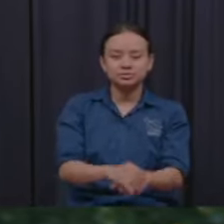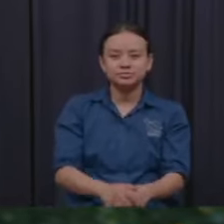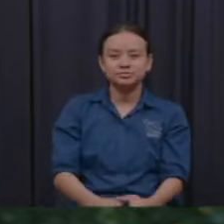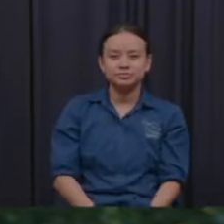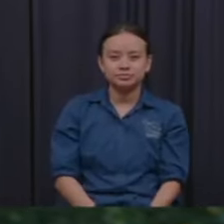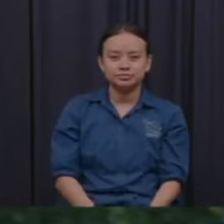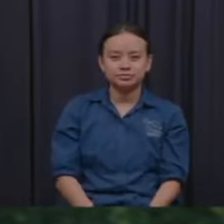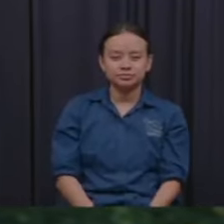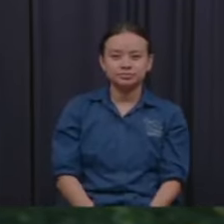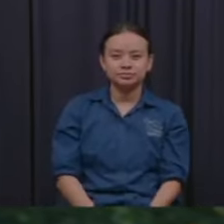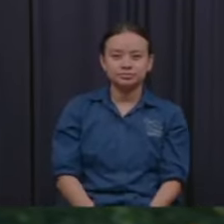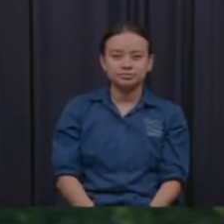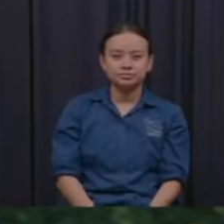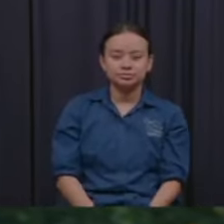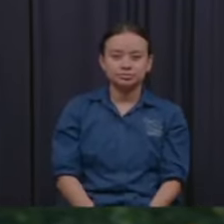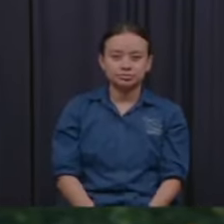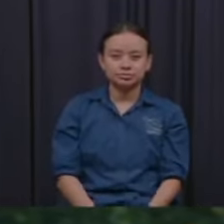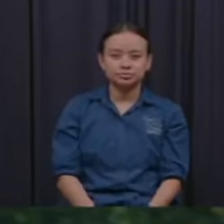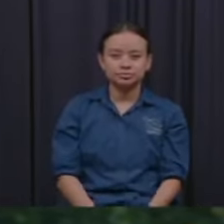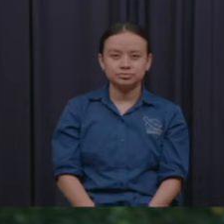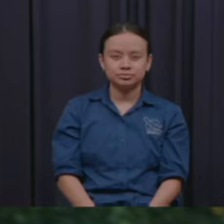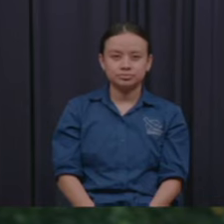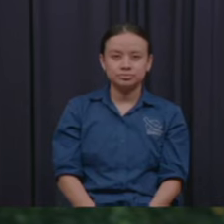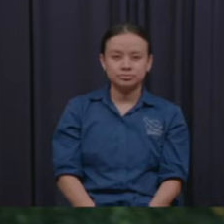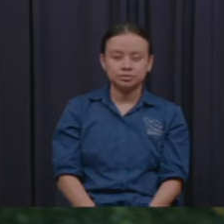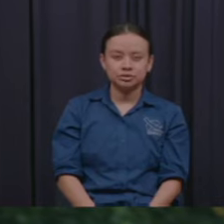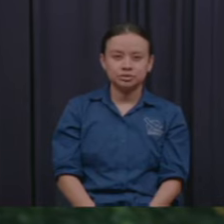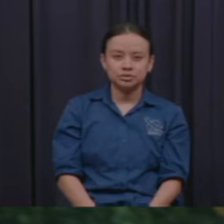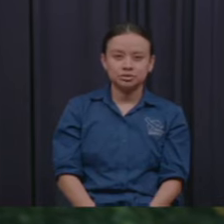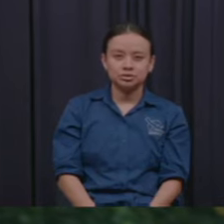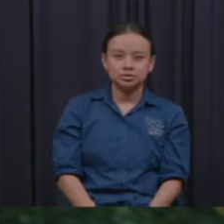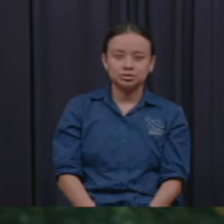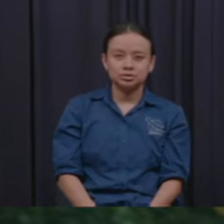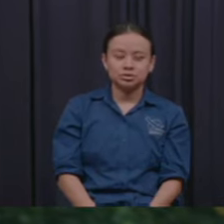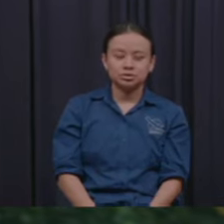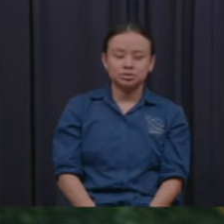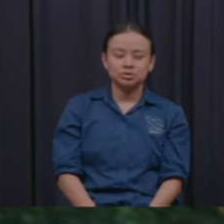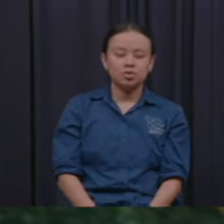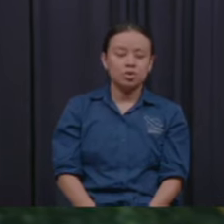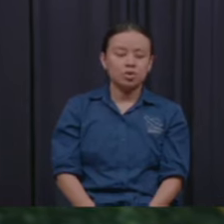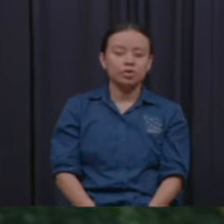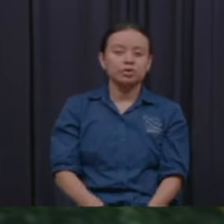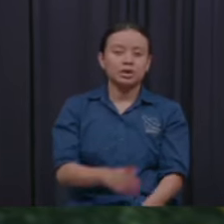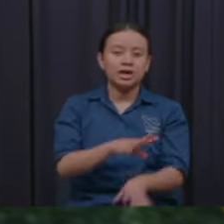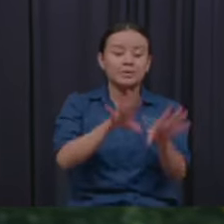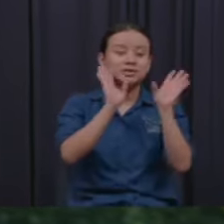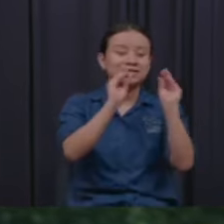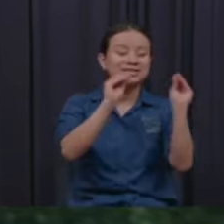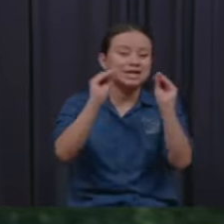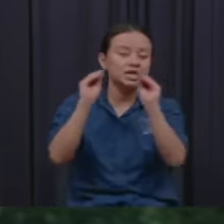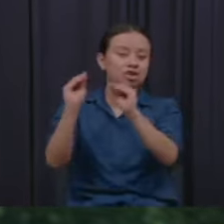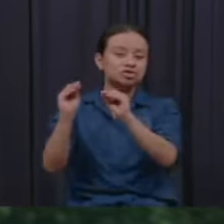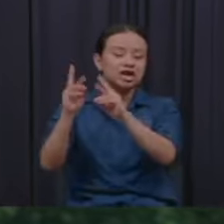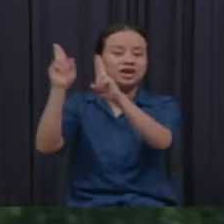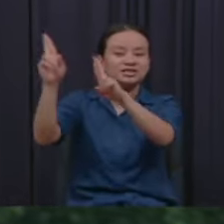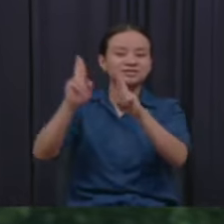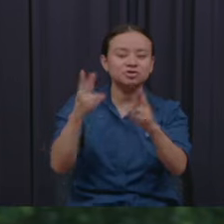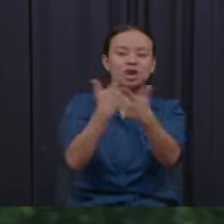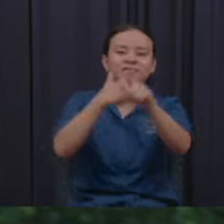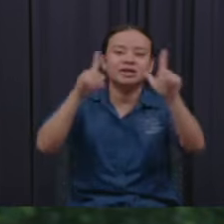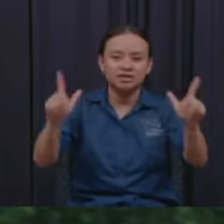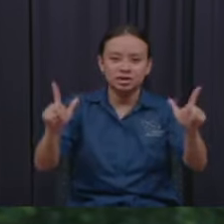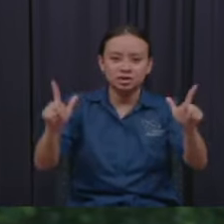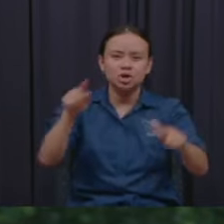vienen mañana, la mayoría vienen mañana, y pues seguiremos siendo instruidos y liberados. ¿Cuántos quieren ser